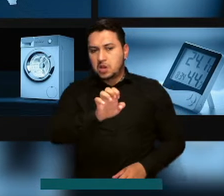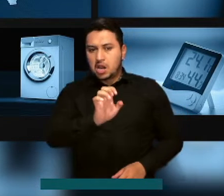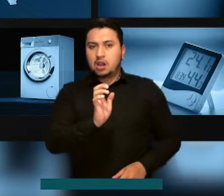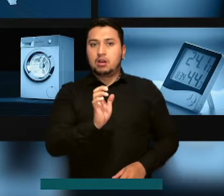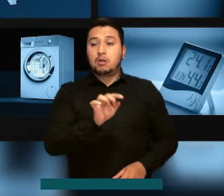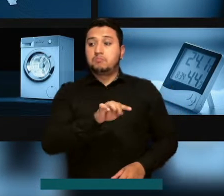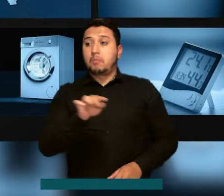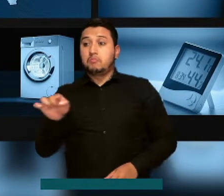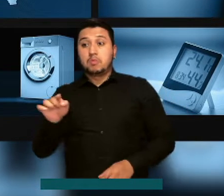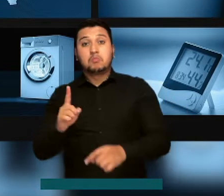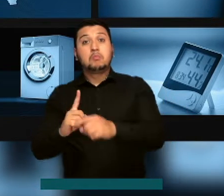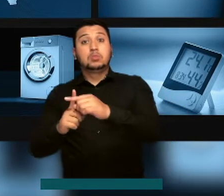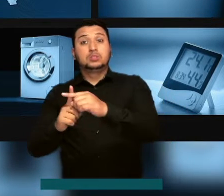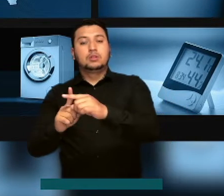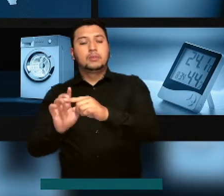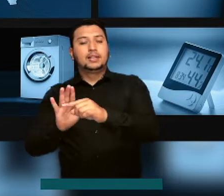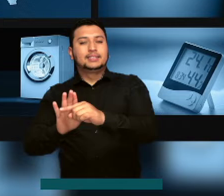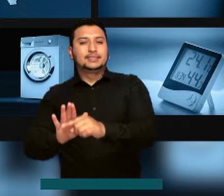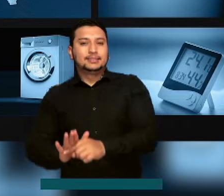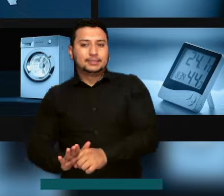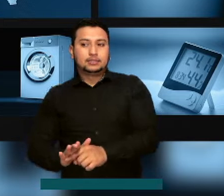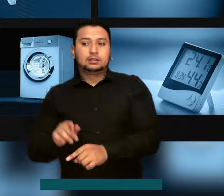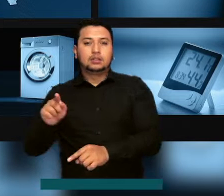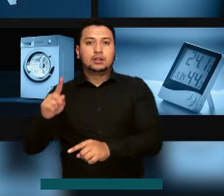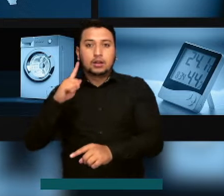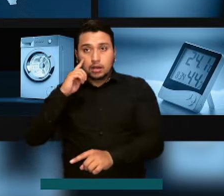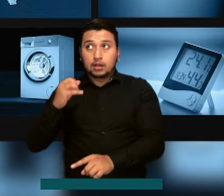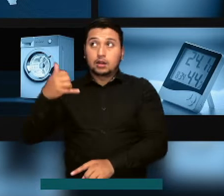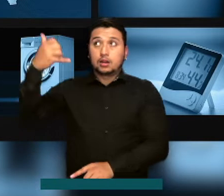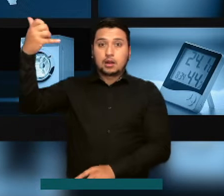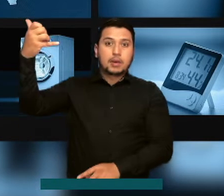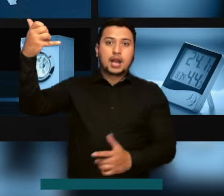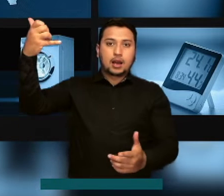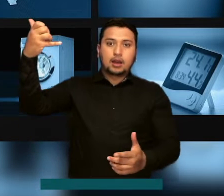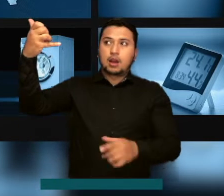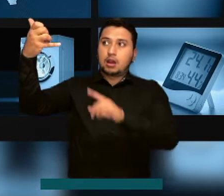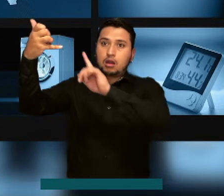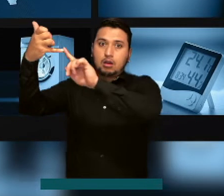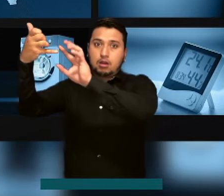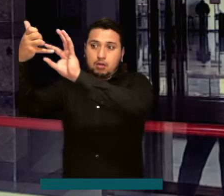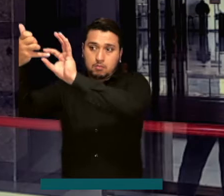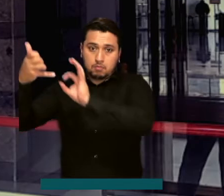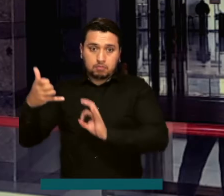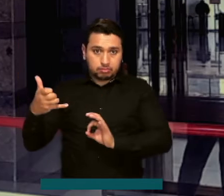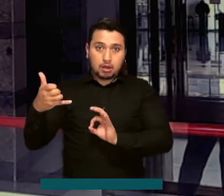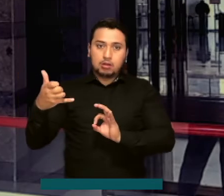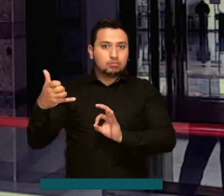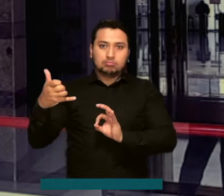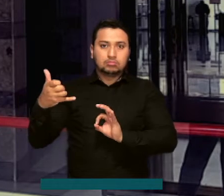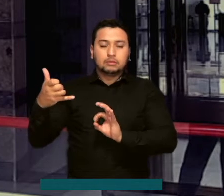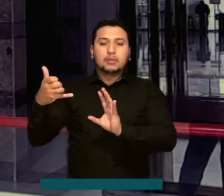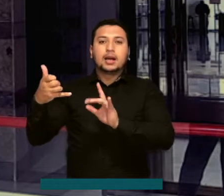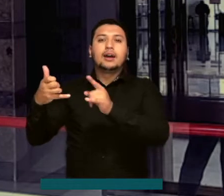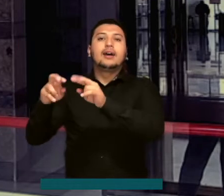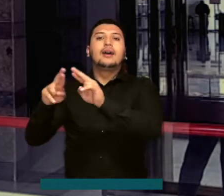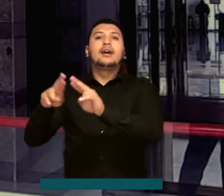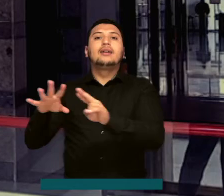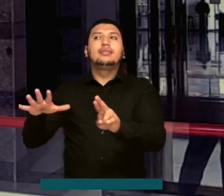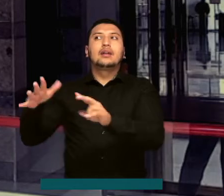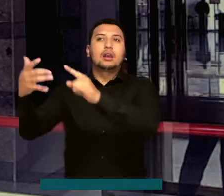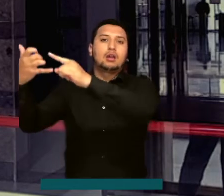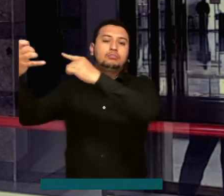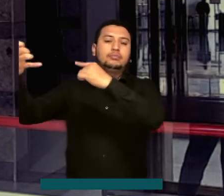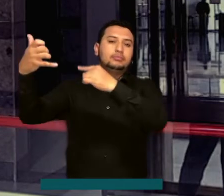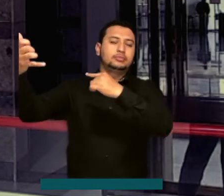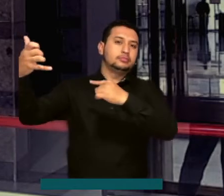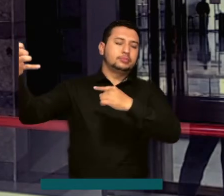ventajas y también desventajas. No son cámaras de circuito cerrado, lo que se conoce como CCTV, sino que usan internet para enviar sus imágenes. Atrás